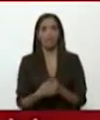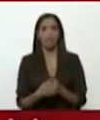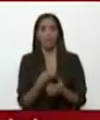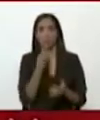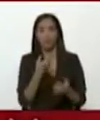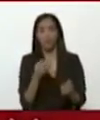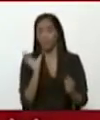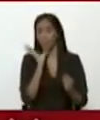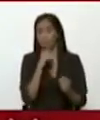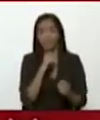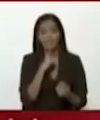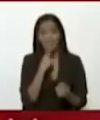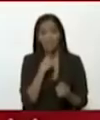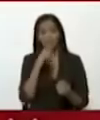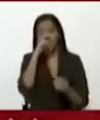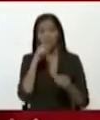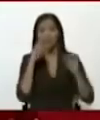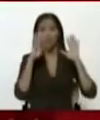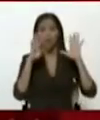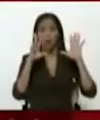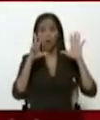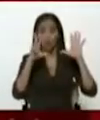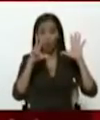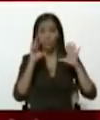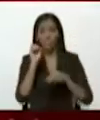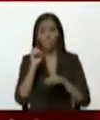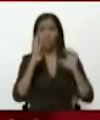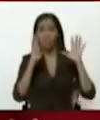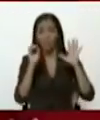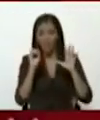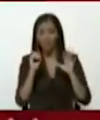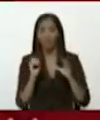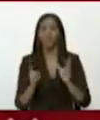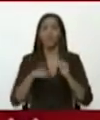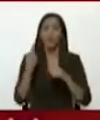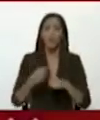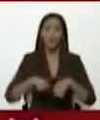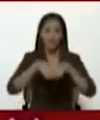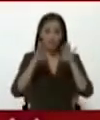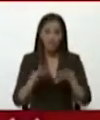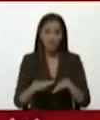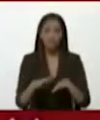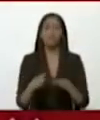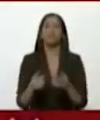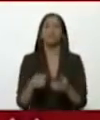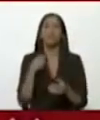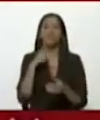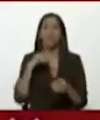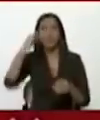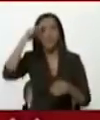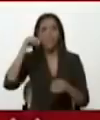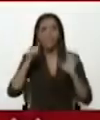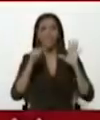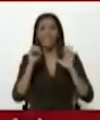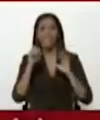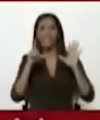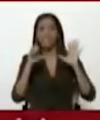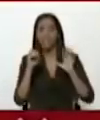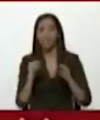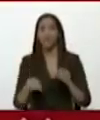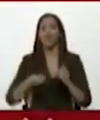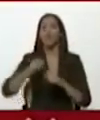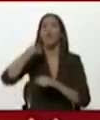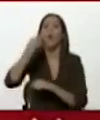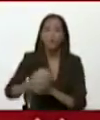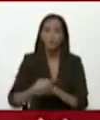no es para nadie un secreto que en los años 80 y 90, después de la derrota político-militar del 60-70, hubo otros grupos que insurgieron